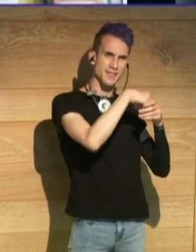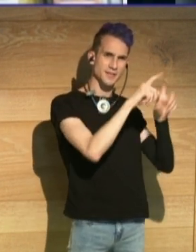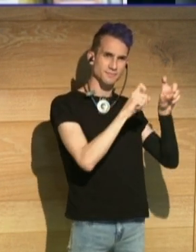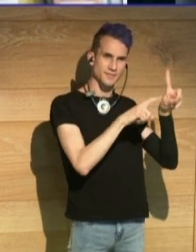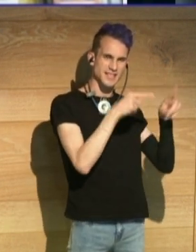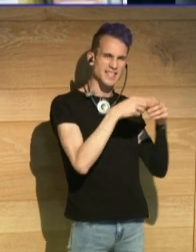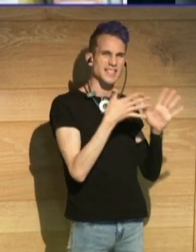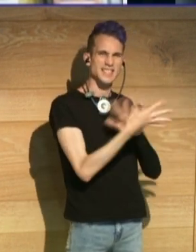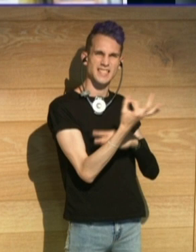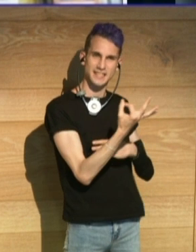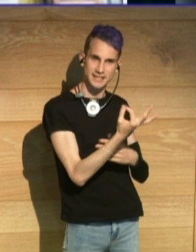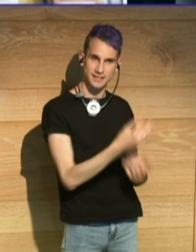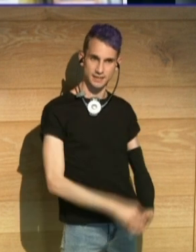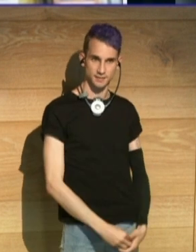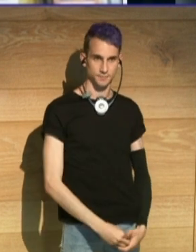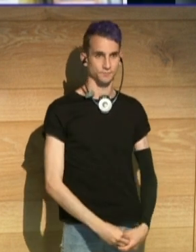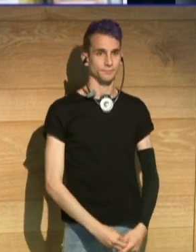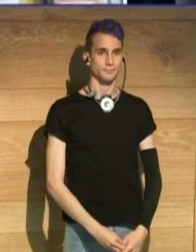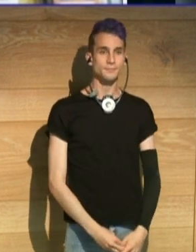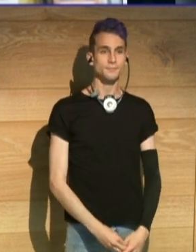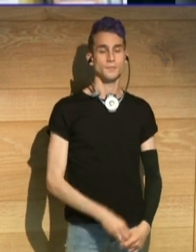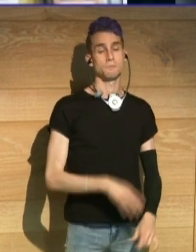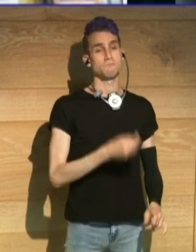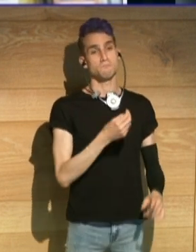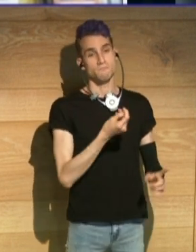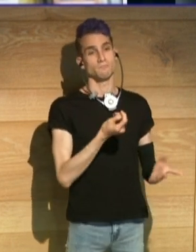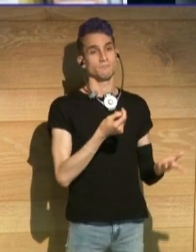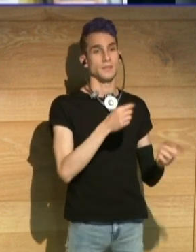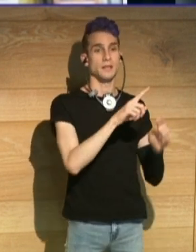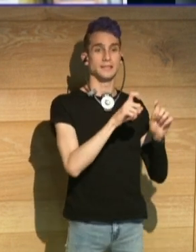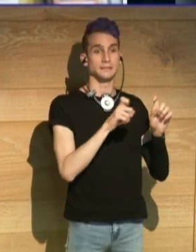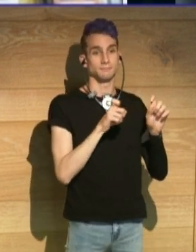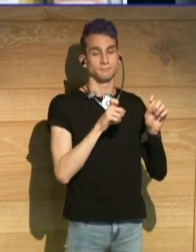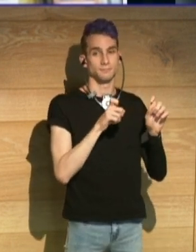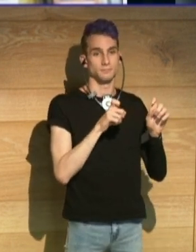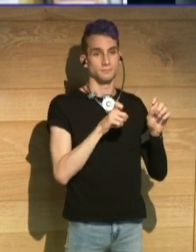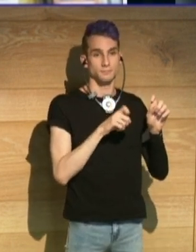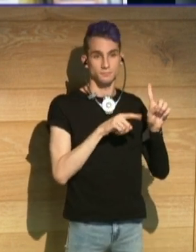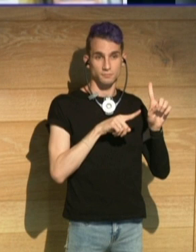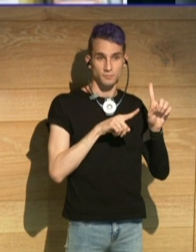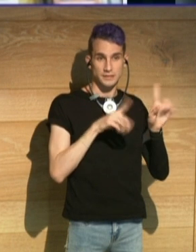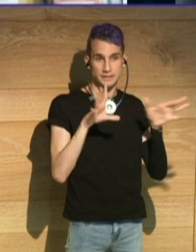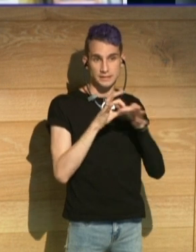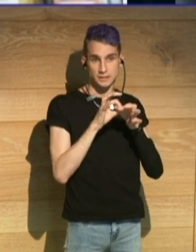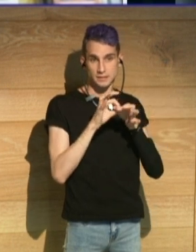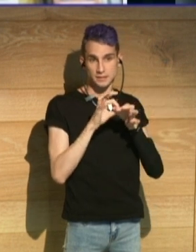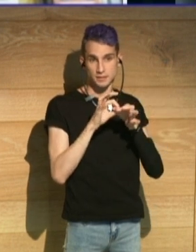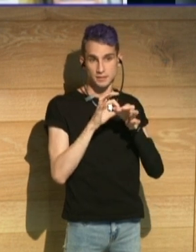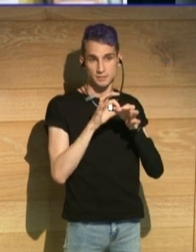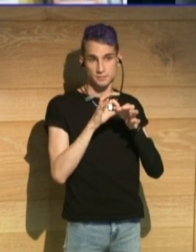realmente? Y es un poco el interrogante que se centra en la figura preocupante,